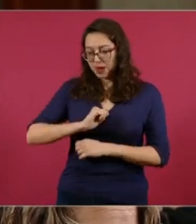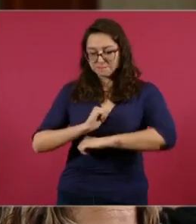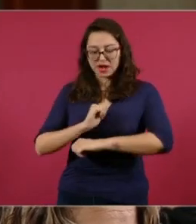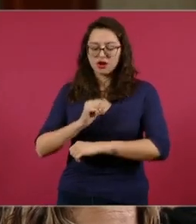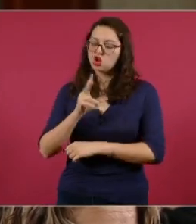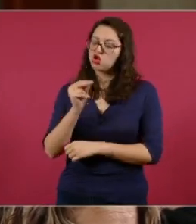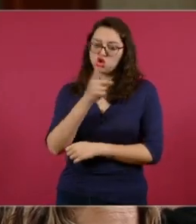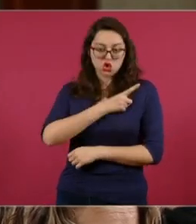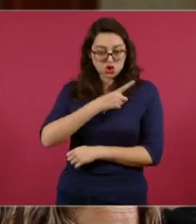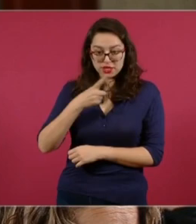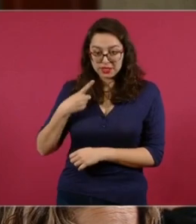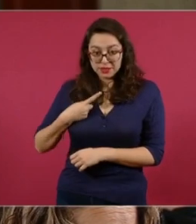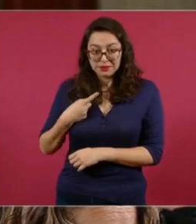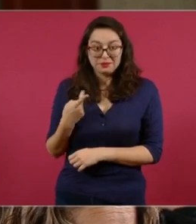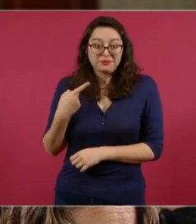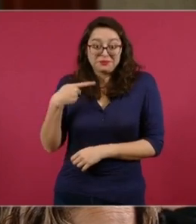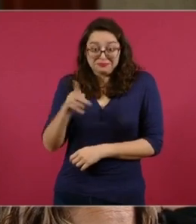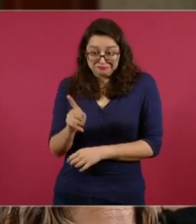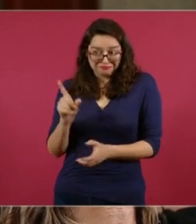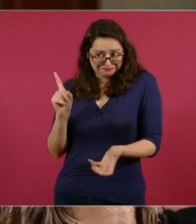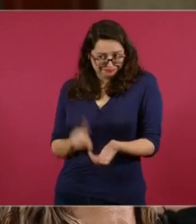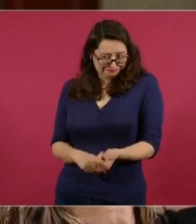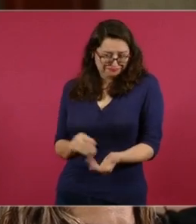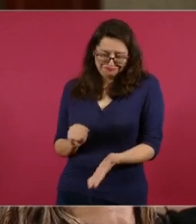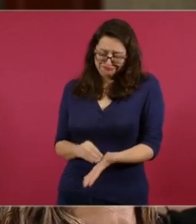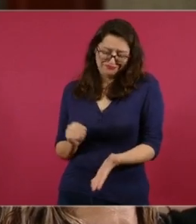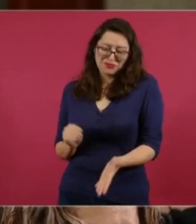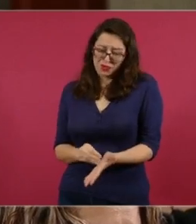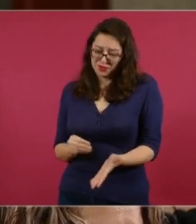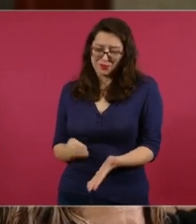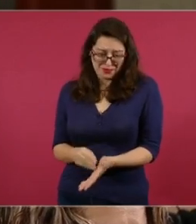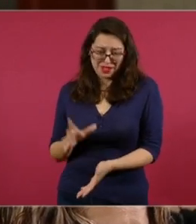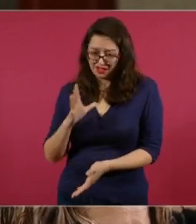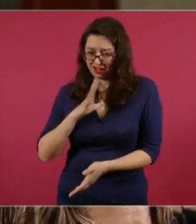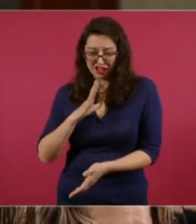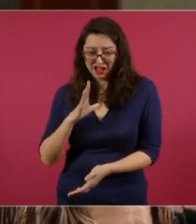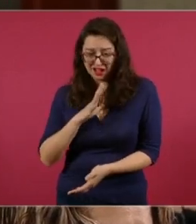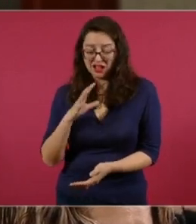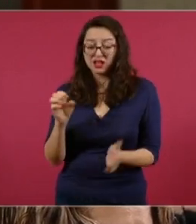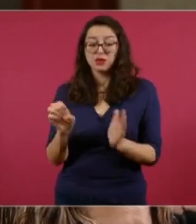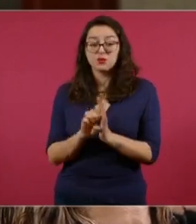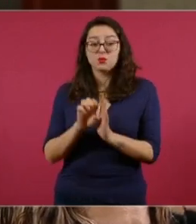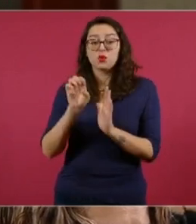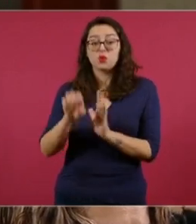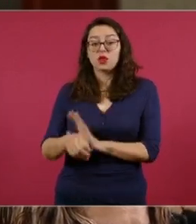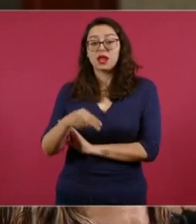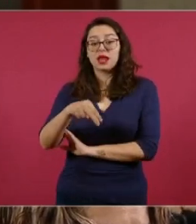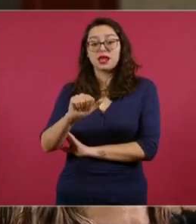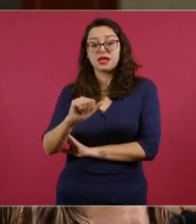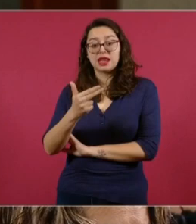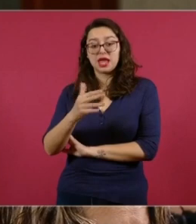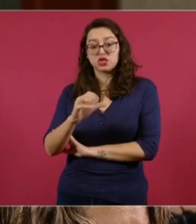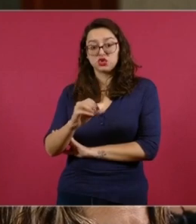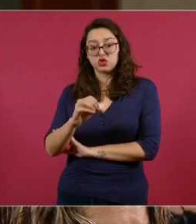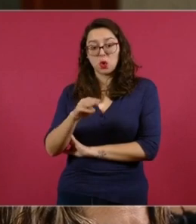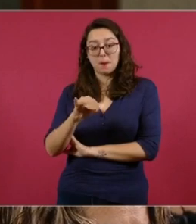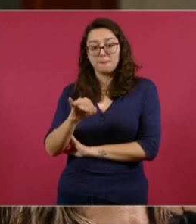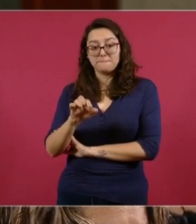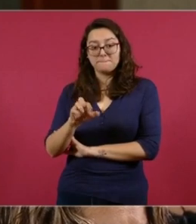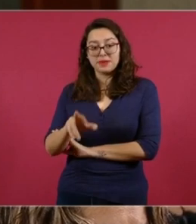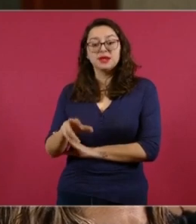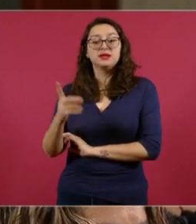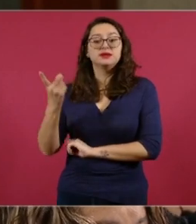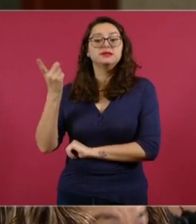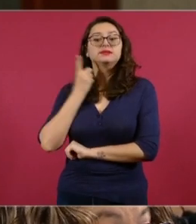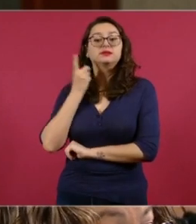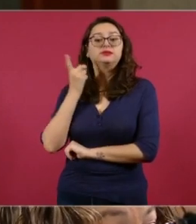sin embargo, pues hay prácticas, esta práctica continúa. Por ejemplo, le puedo decir de Nacho Mier, el diputado federal,